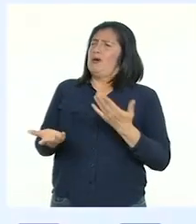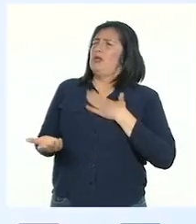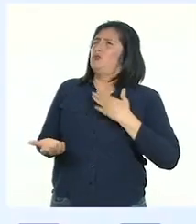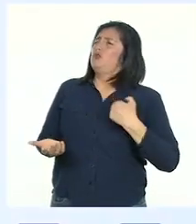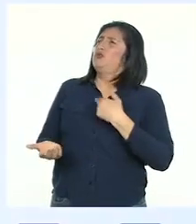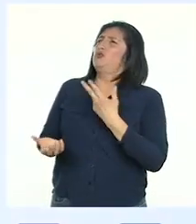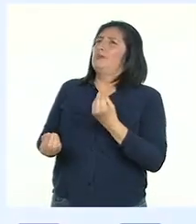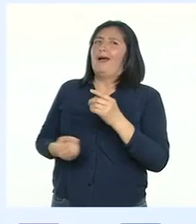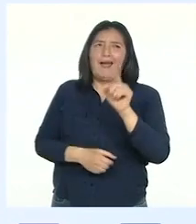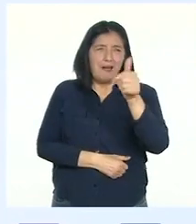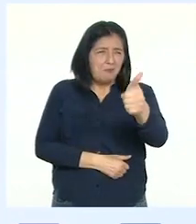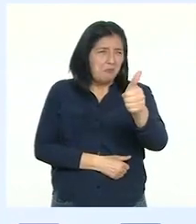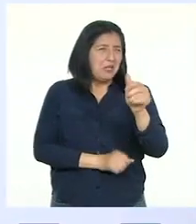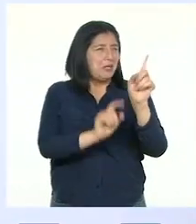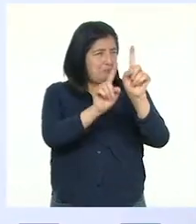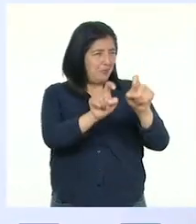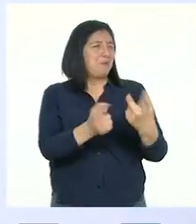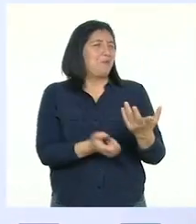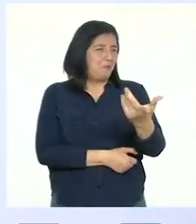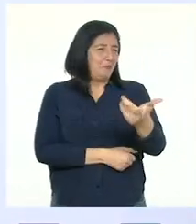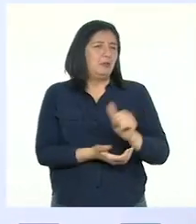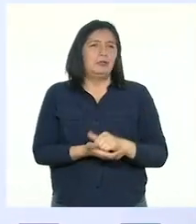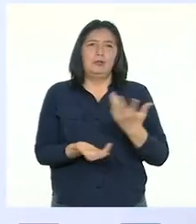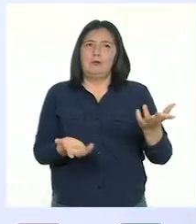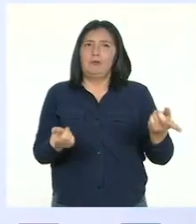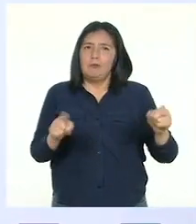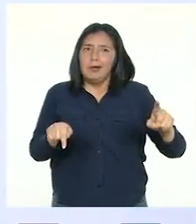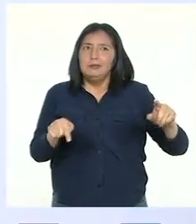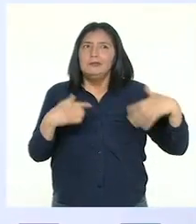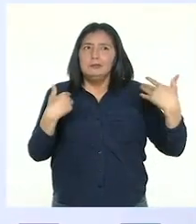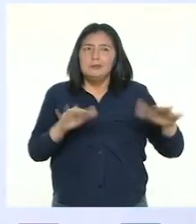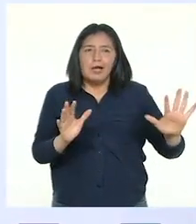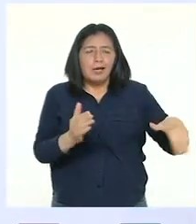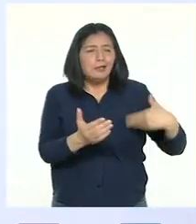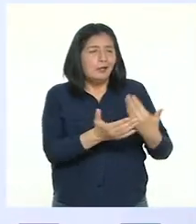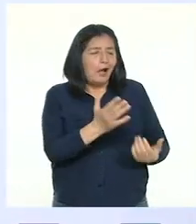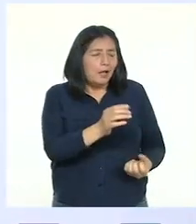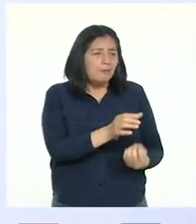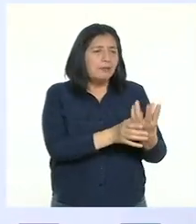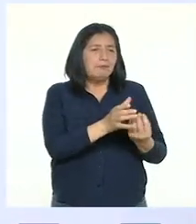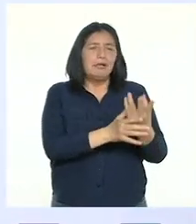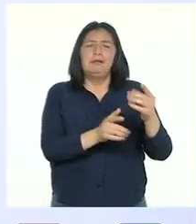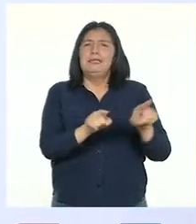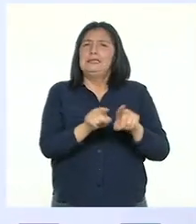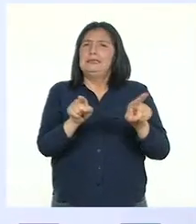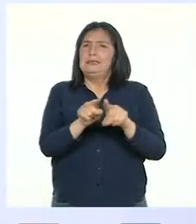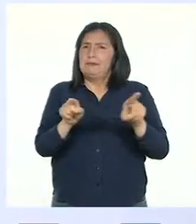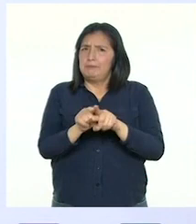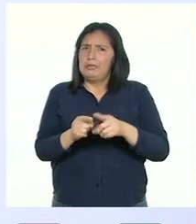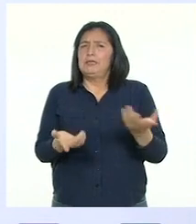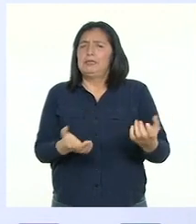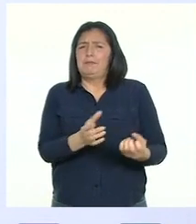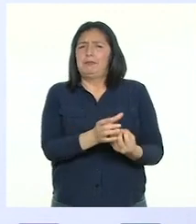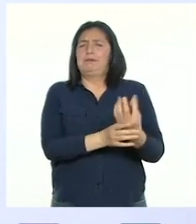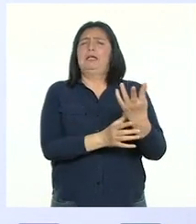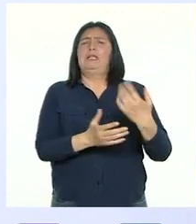nosotros? Buena pregunta, Patricia. La llegada de la primavera influye también en los seres